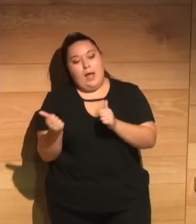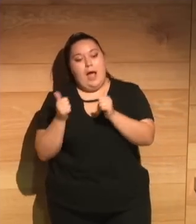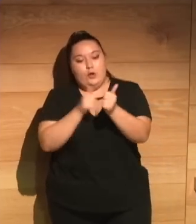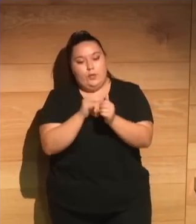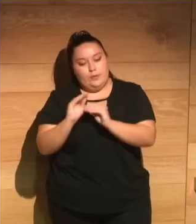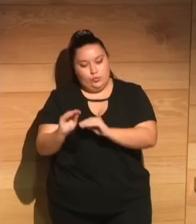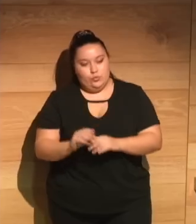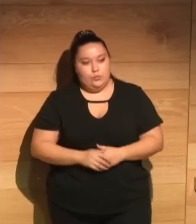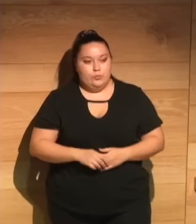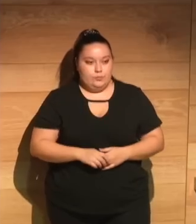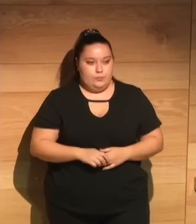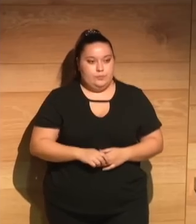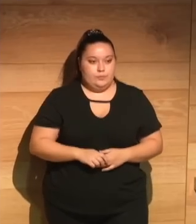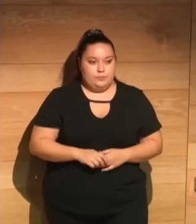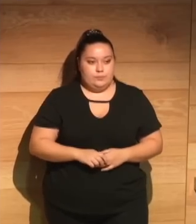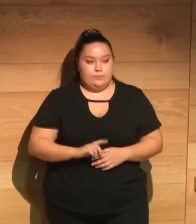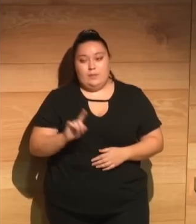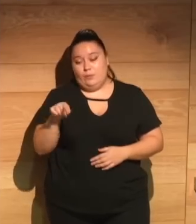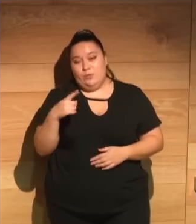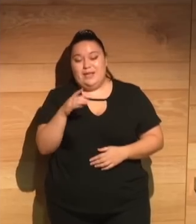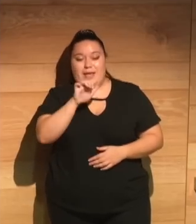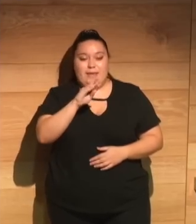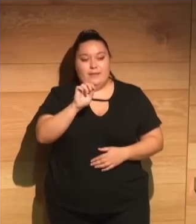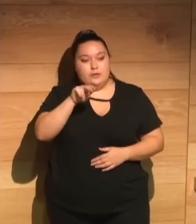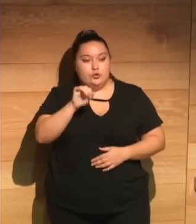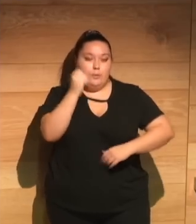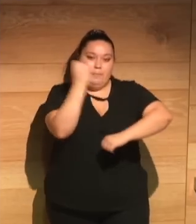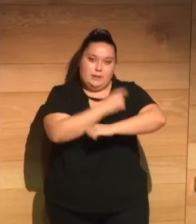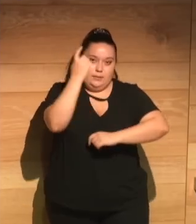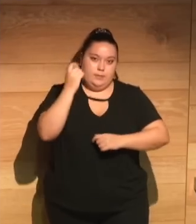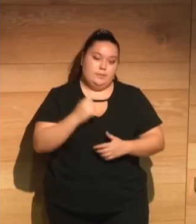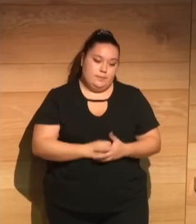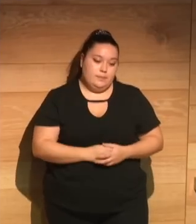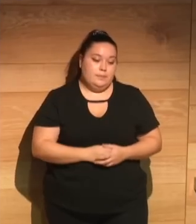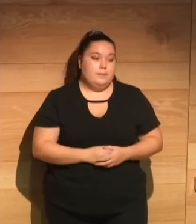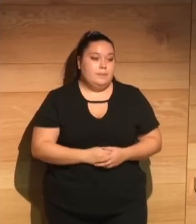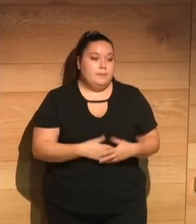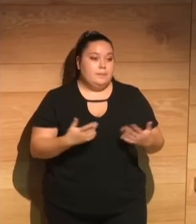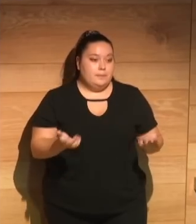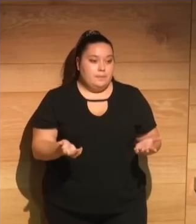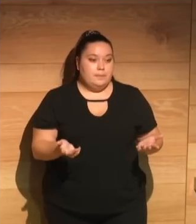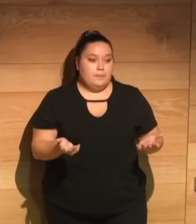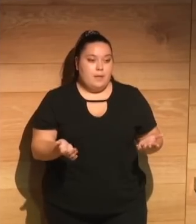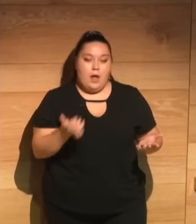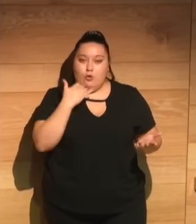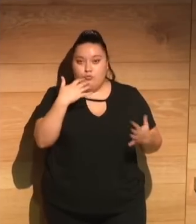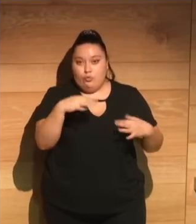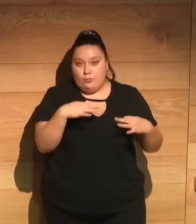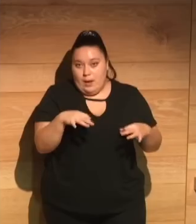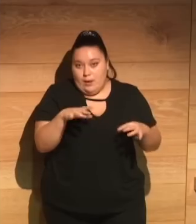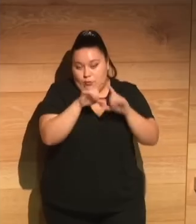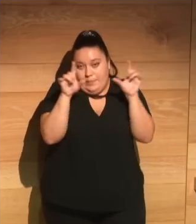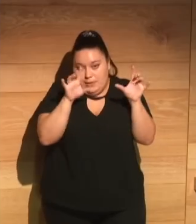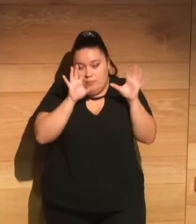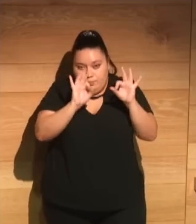de ayudantes y luego él se quedaba con las patentes, pero en fin, eran sus ayudantes muchas veces los que desarrollaban los inventos, como es normal, por otro lado, en una empresa de esa